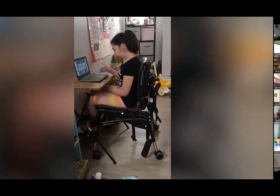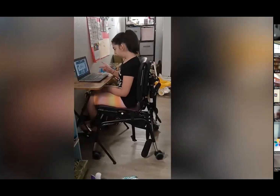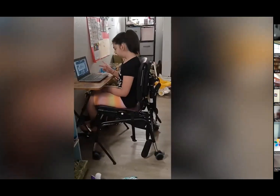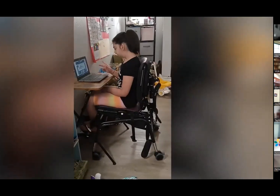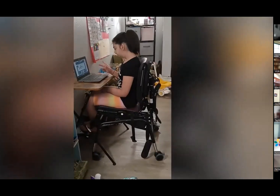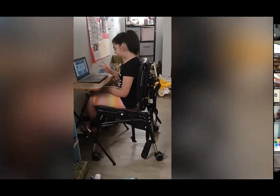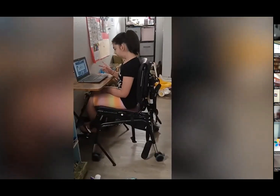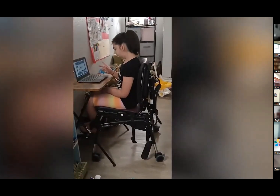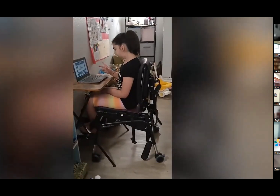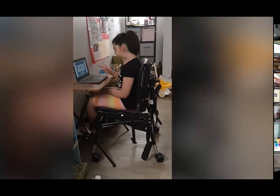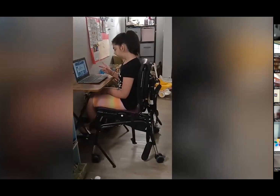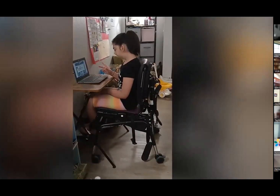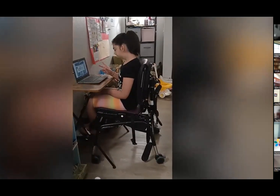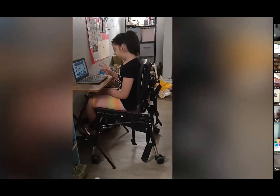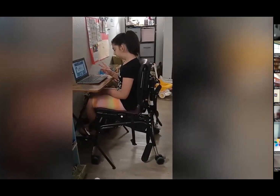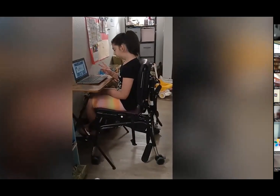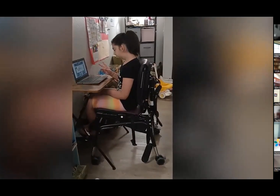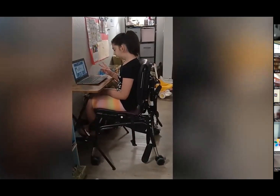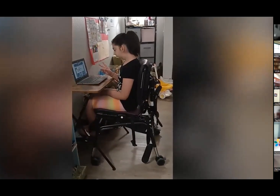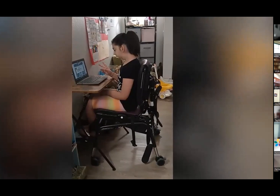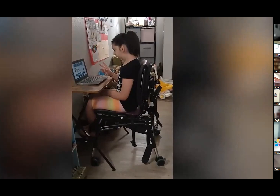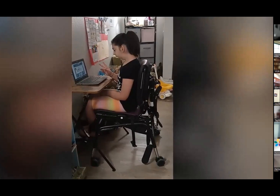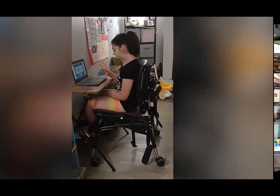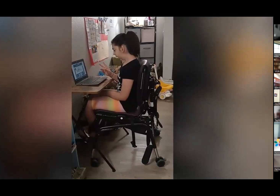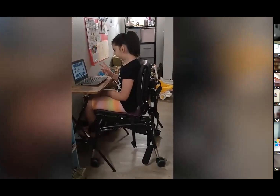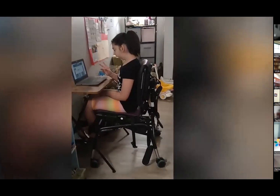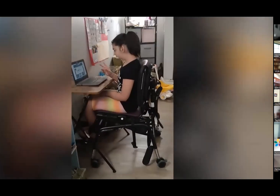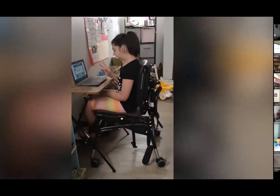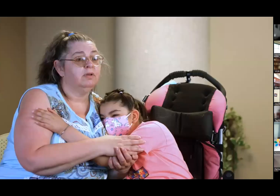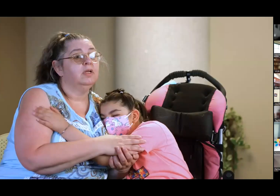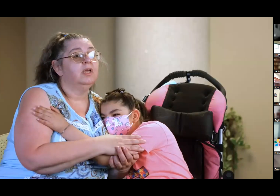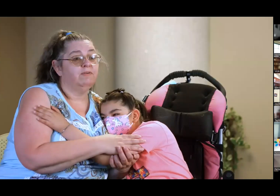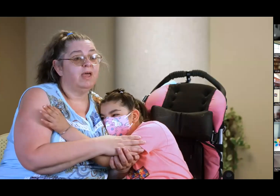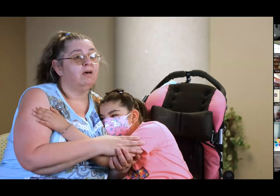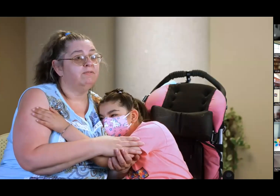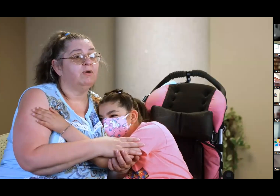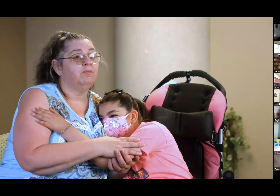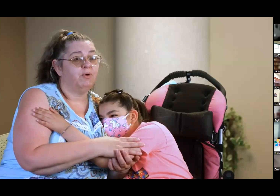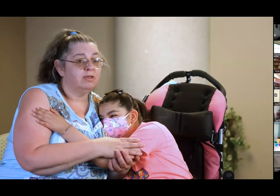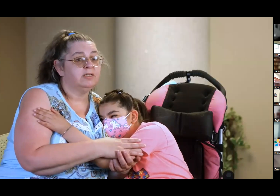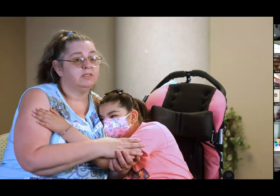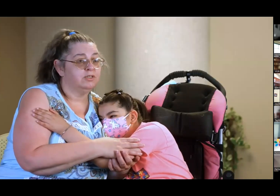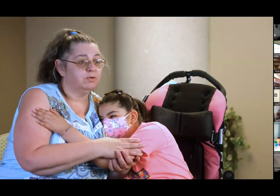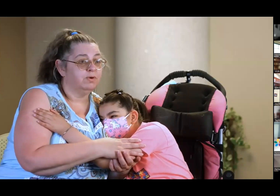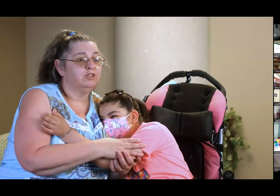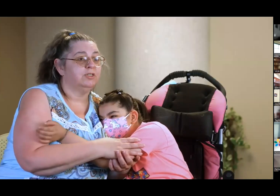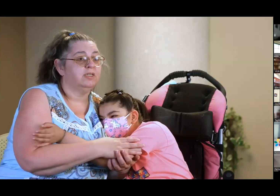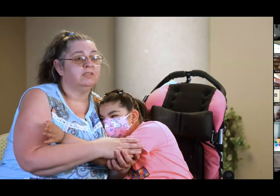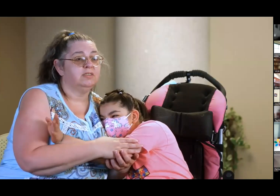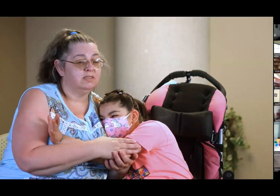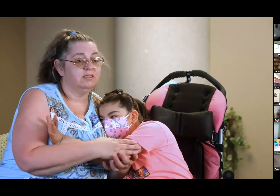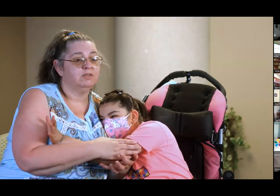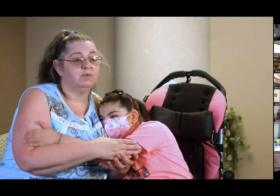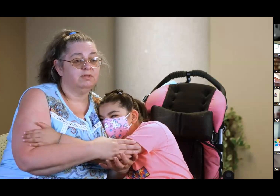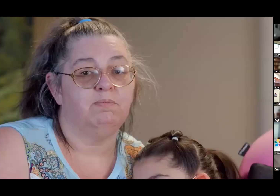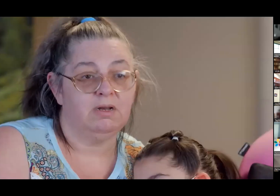También los brazaletes médicos y también un cochecito pediátrico. Si yo